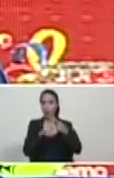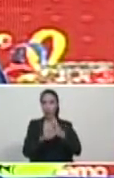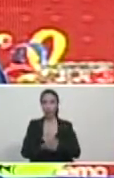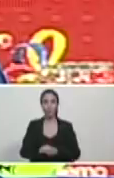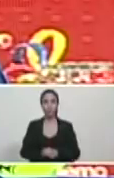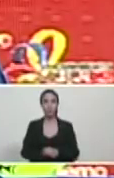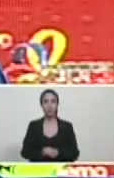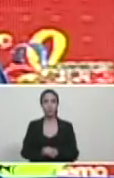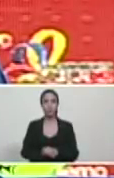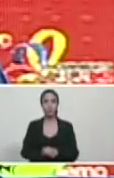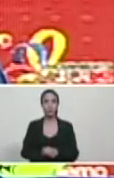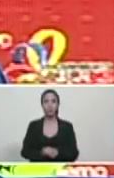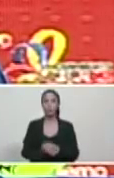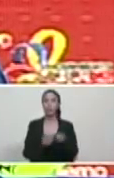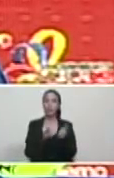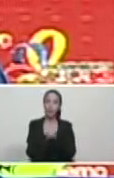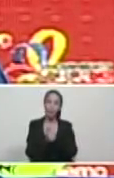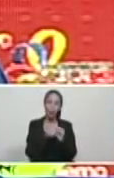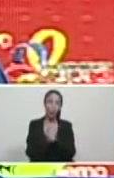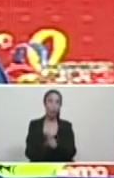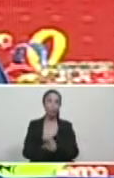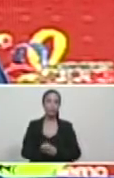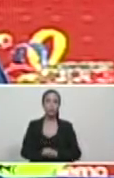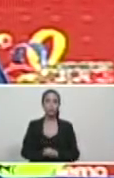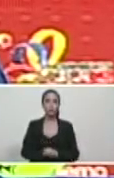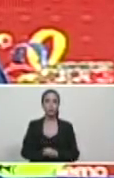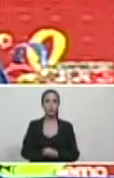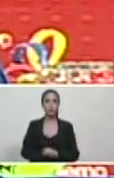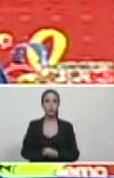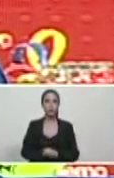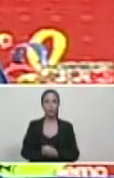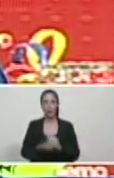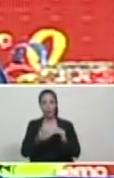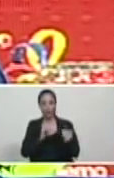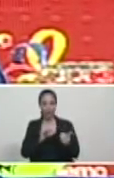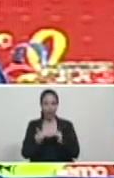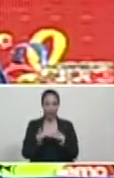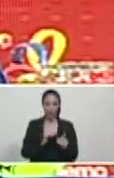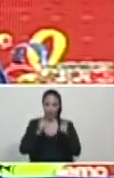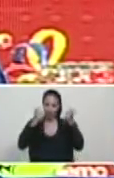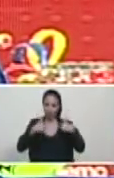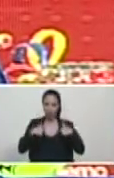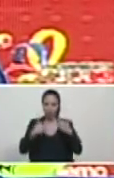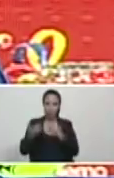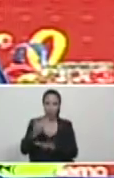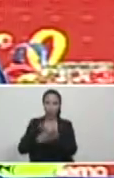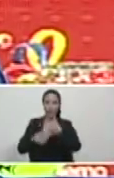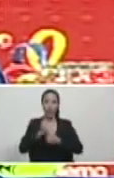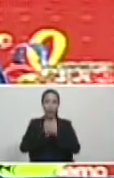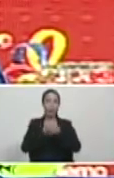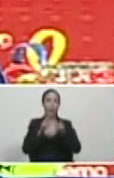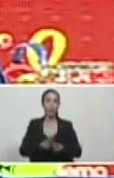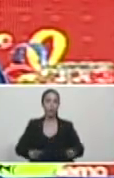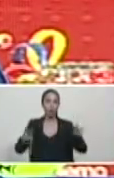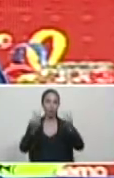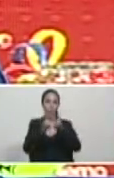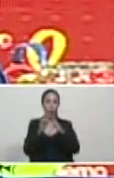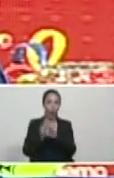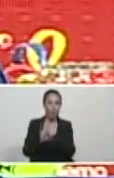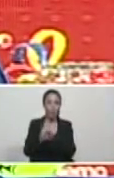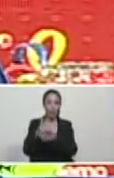Primero los estudios, el deporte. La ética nueva, la solidaridad, el amor, el buen